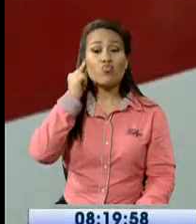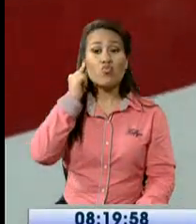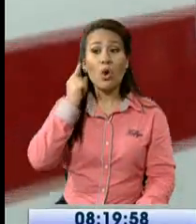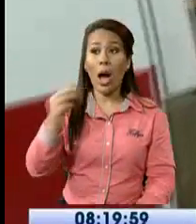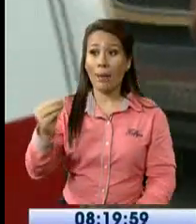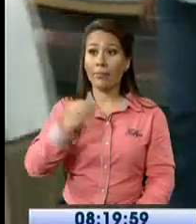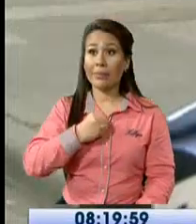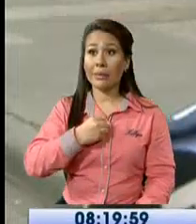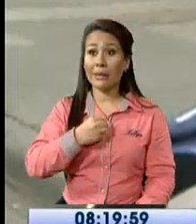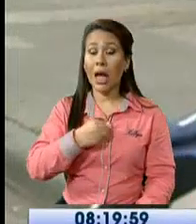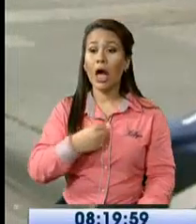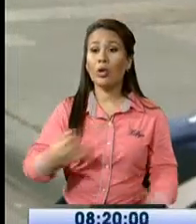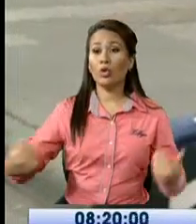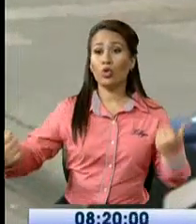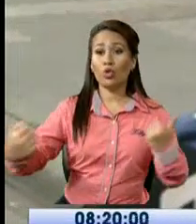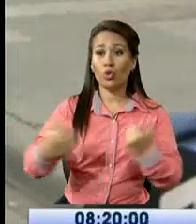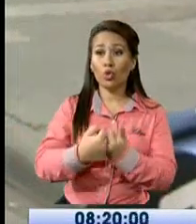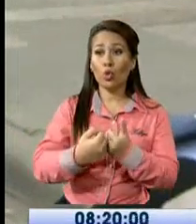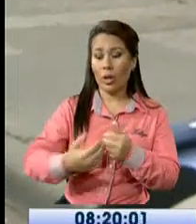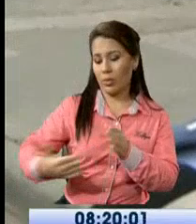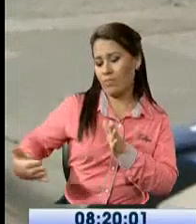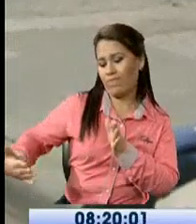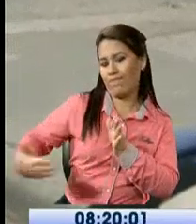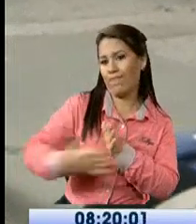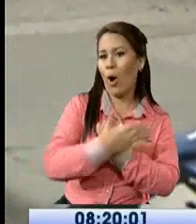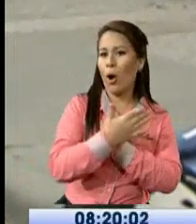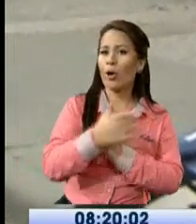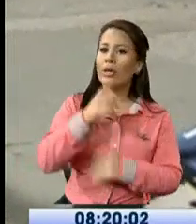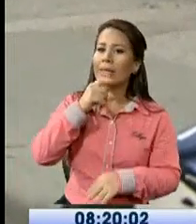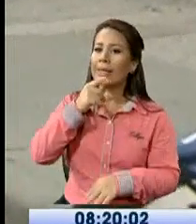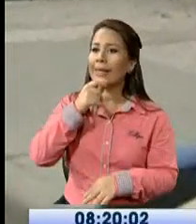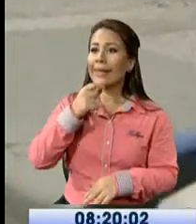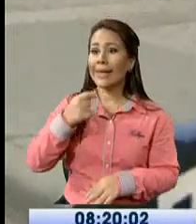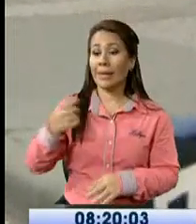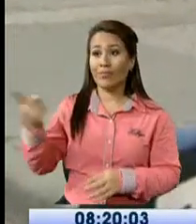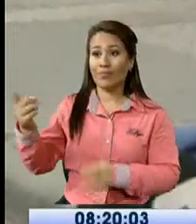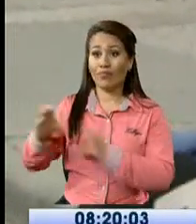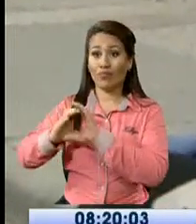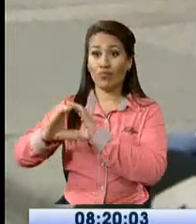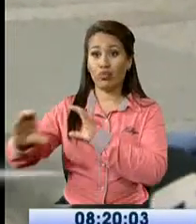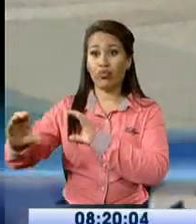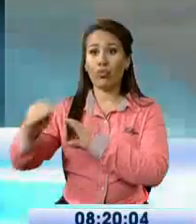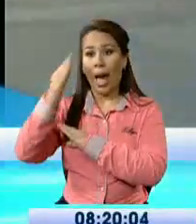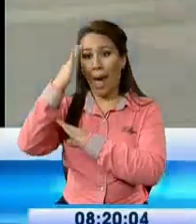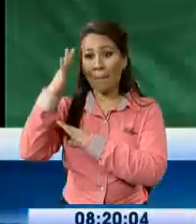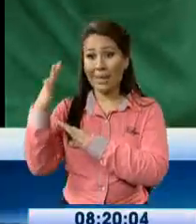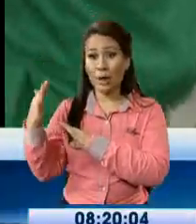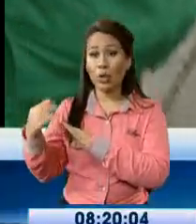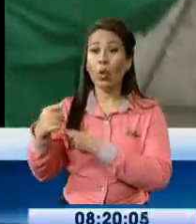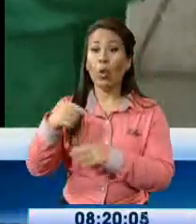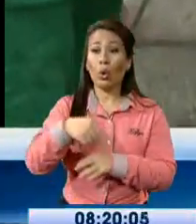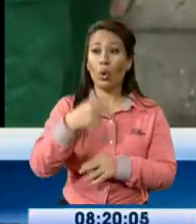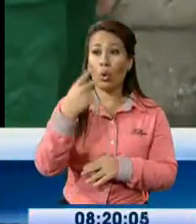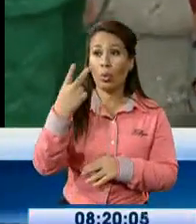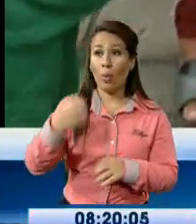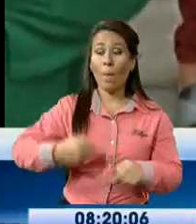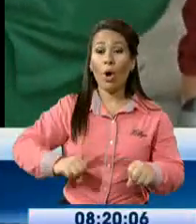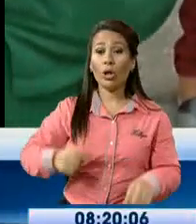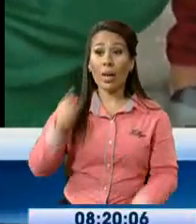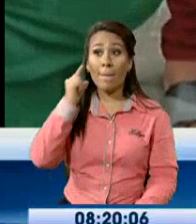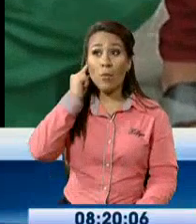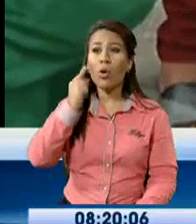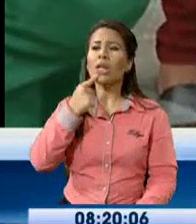indican que ha sido un choque lateral angular, están involucradas la furgoneta y una motocicleta y una persona lesionada. Al arribar al